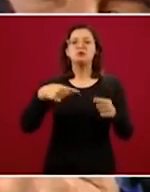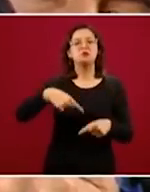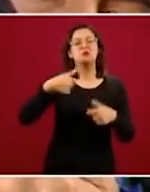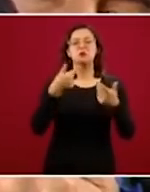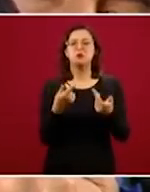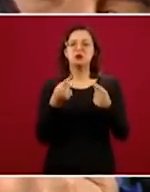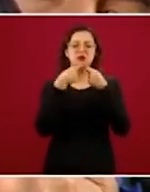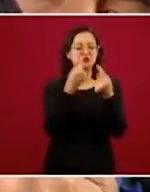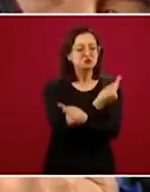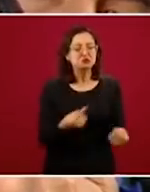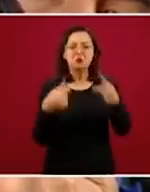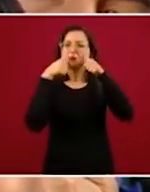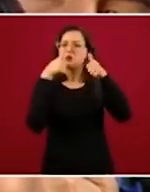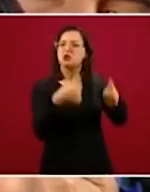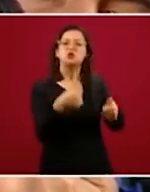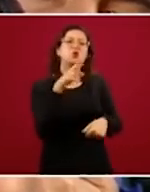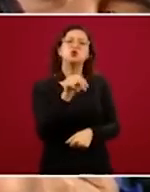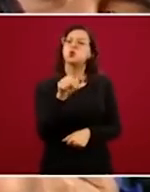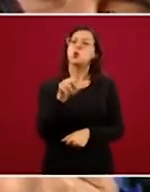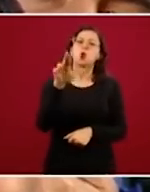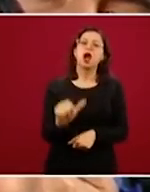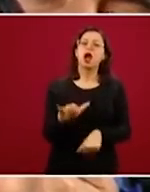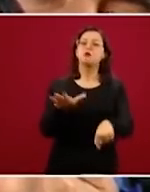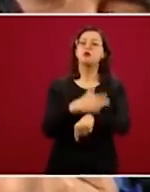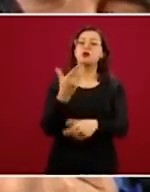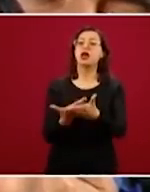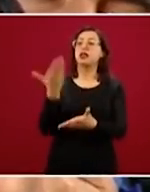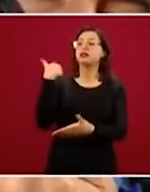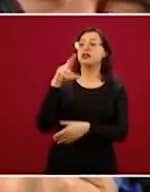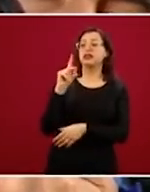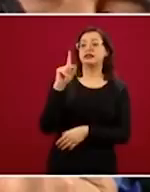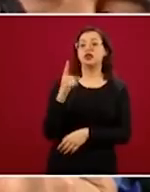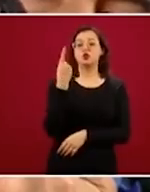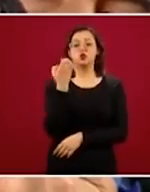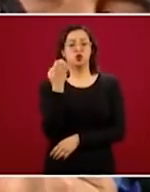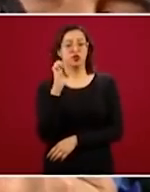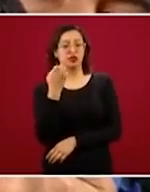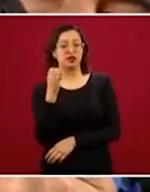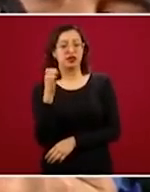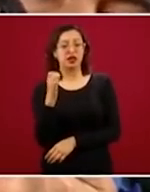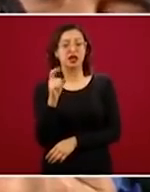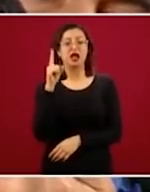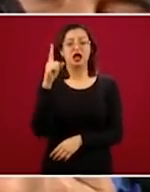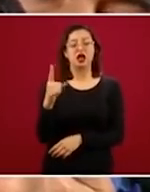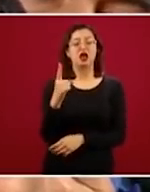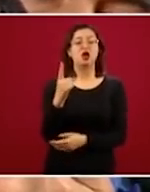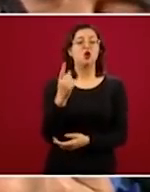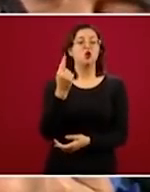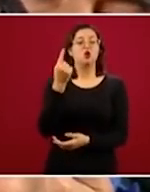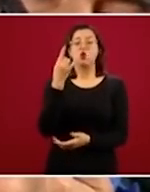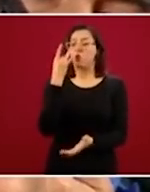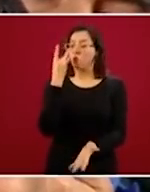se lo comento porque el pasado 31 de enero por ejemplo en el único programa infantil en la radio